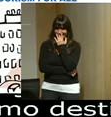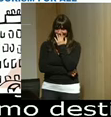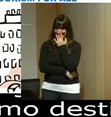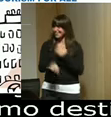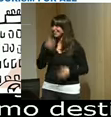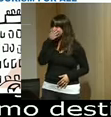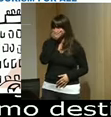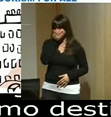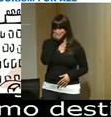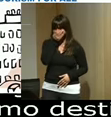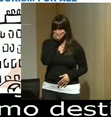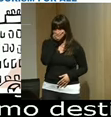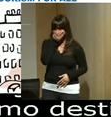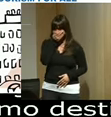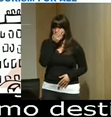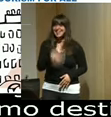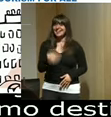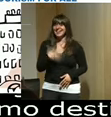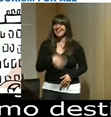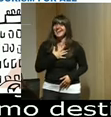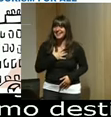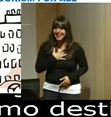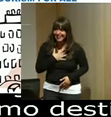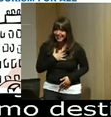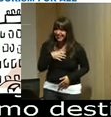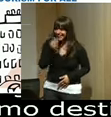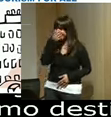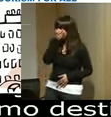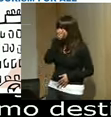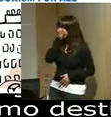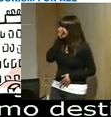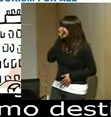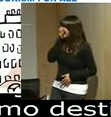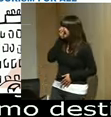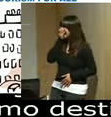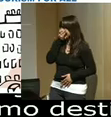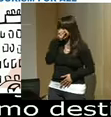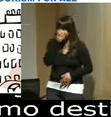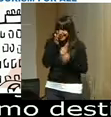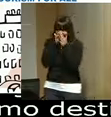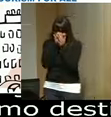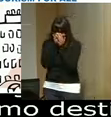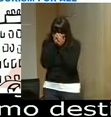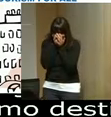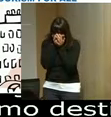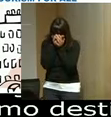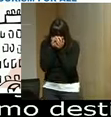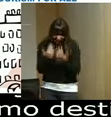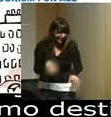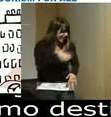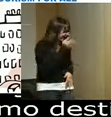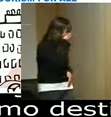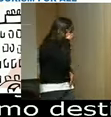Yo no sabía lo que se había caído. Se va animando. A ver si no lo Quedan 2 minutos. Sí. Ay, por Dios.